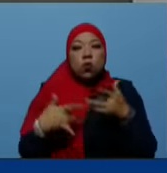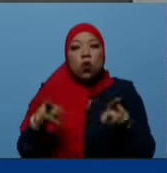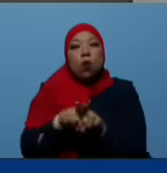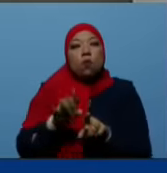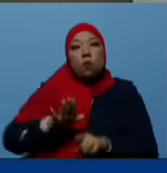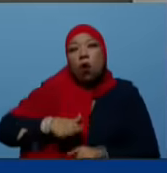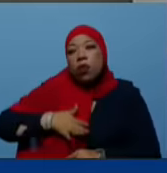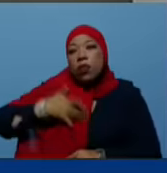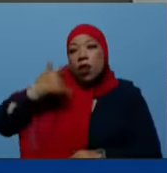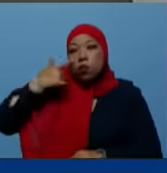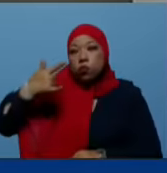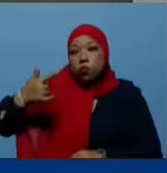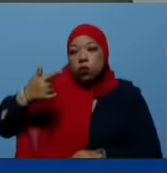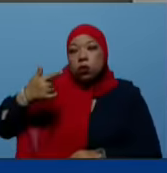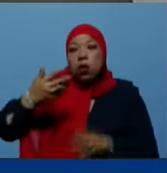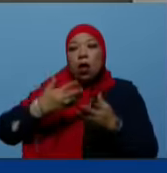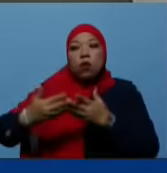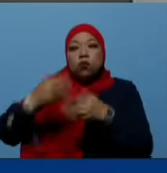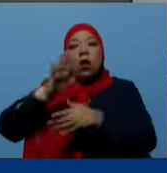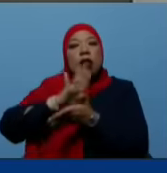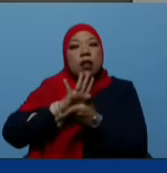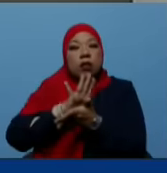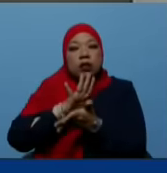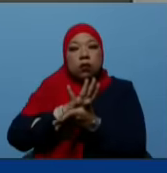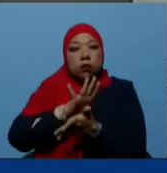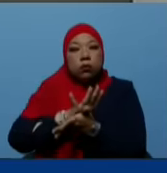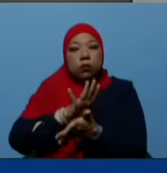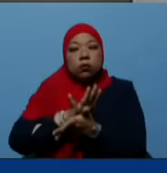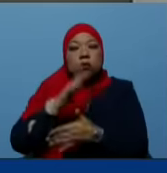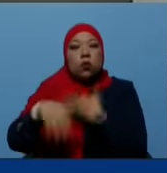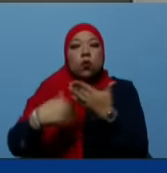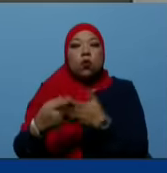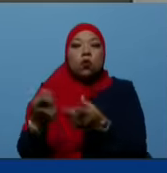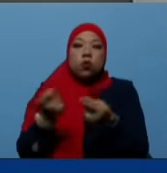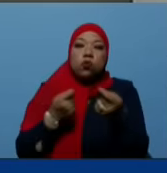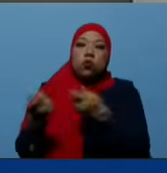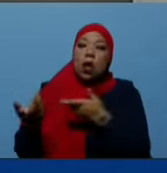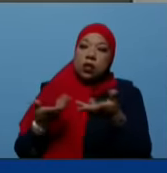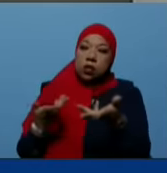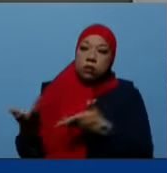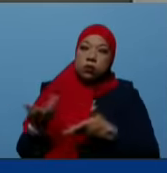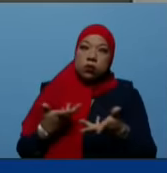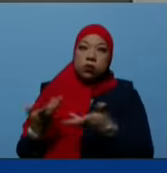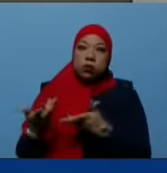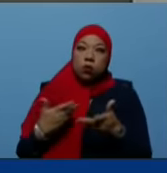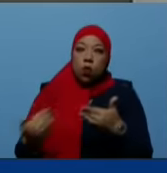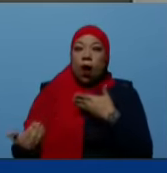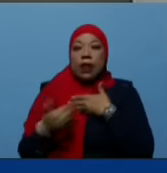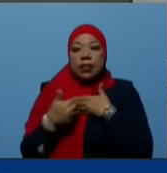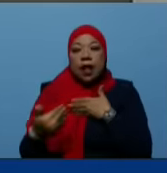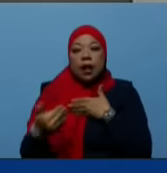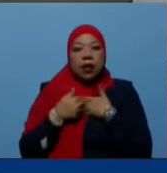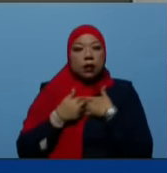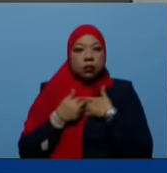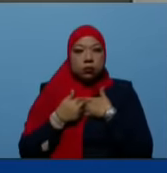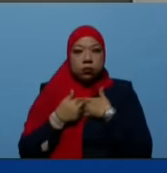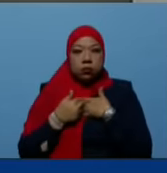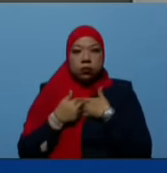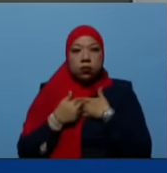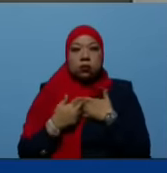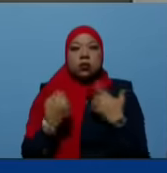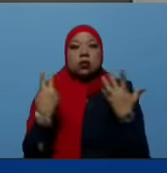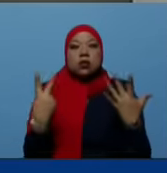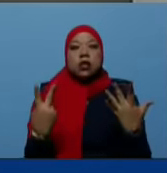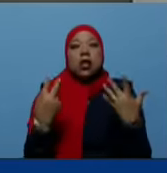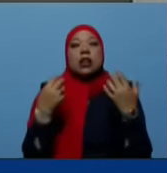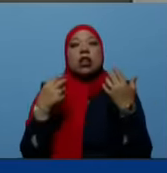poder estabilizar la prestación del servicio, que fue atacada no solamente 7,